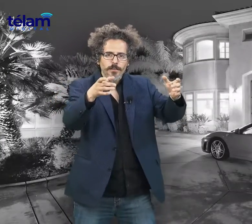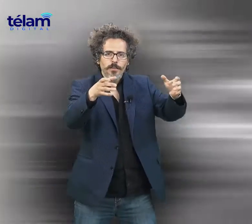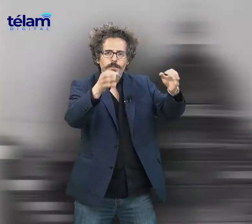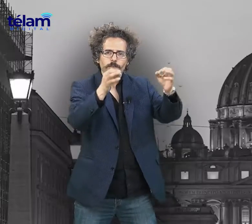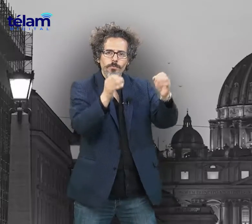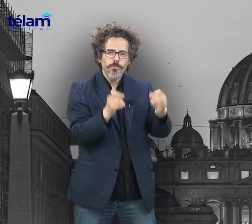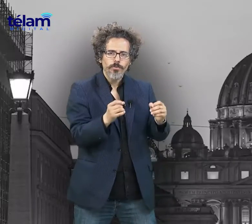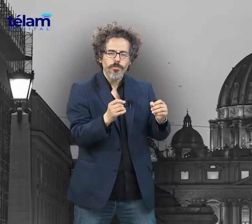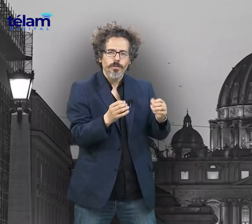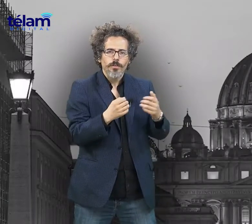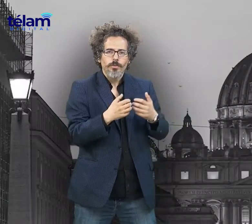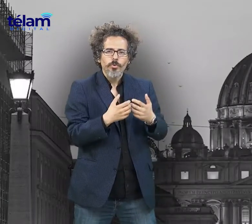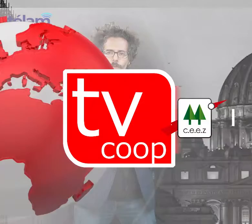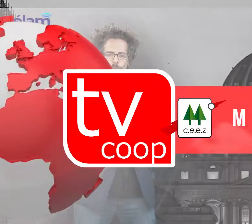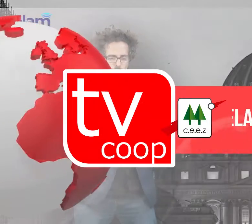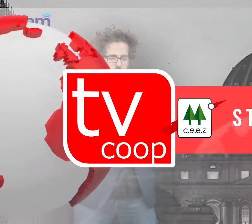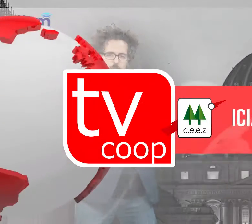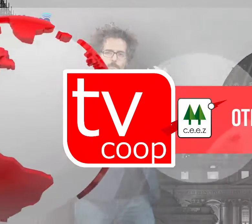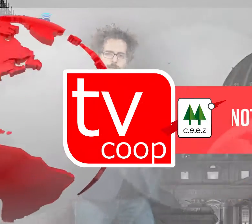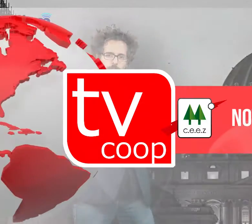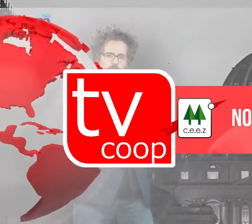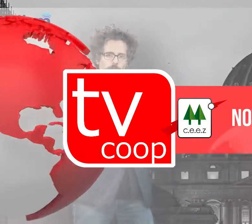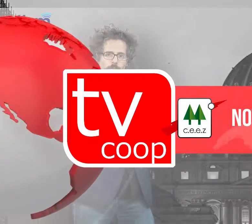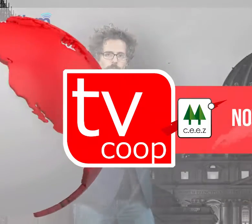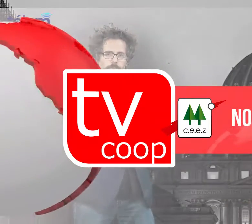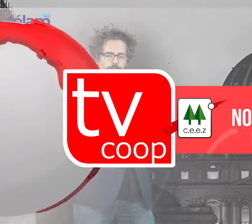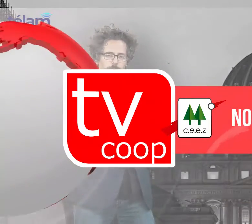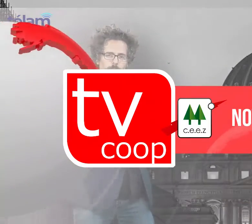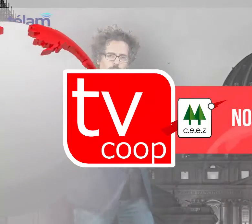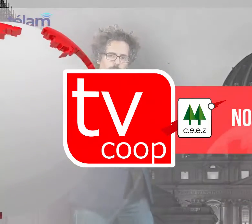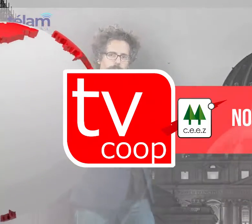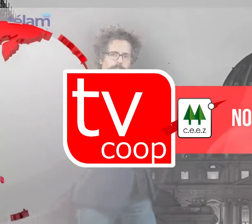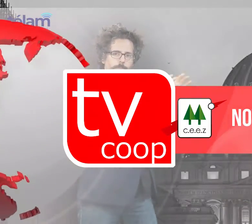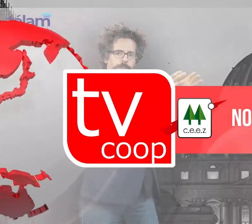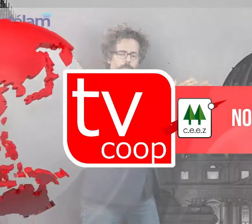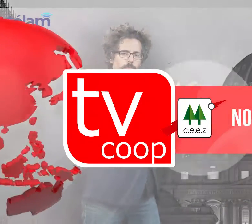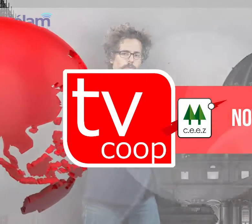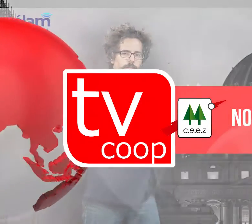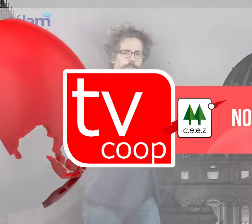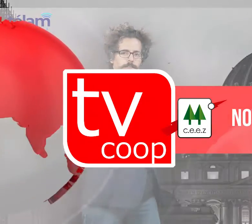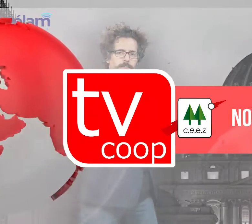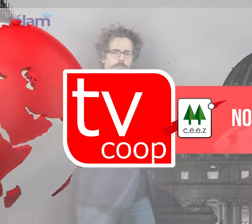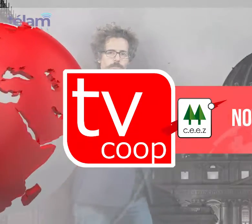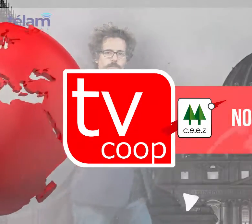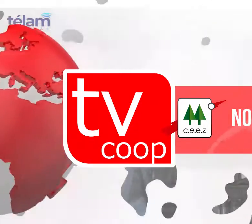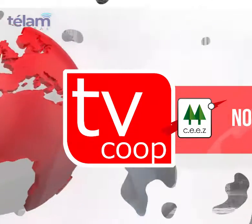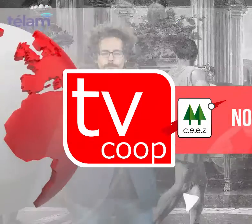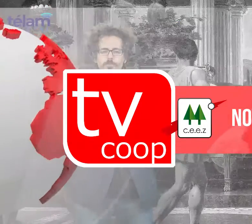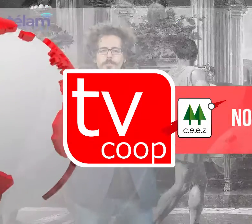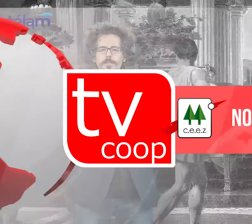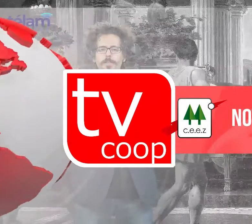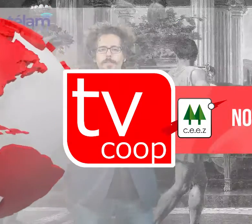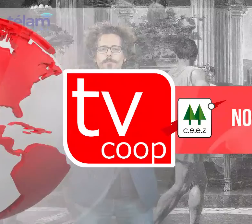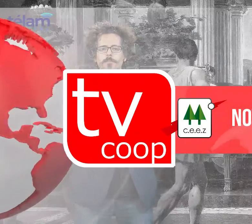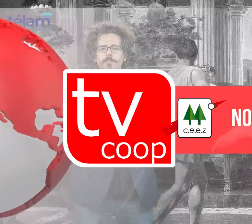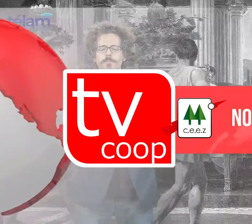quizás de un modo luego retomado desde el punto de vista del pecado por la Iglesia Católica, es